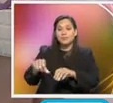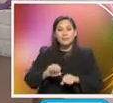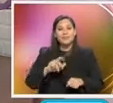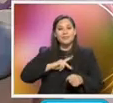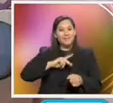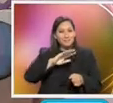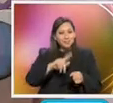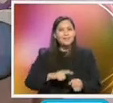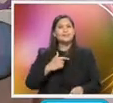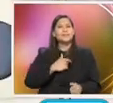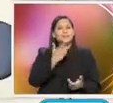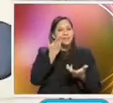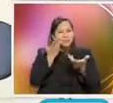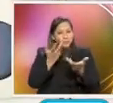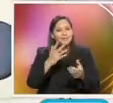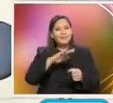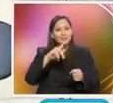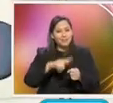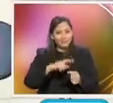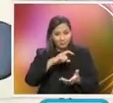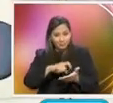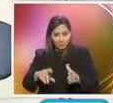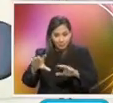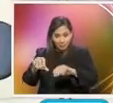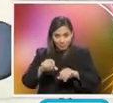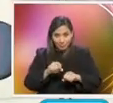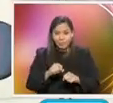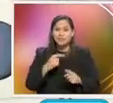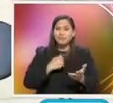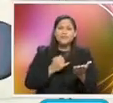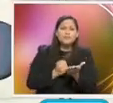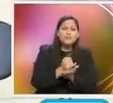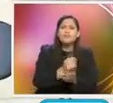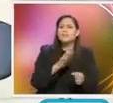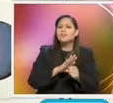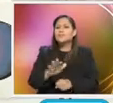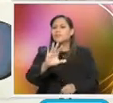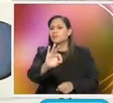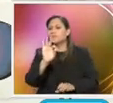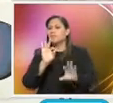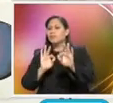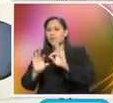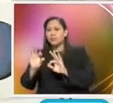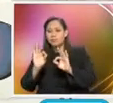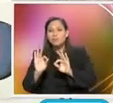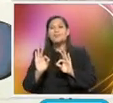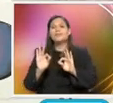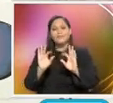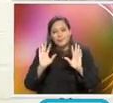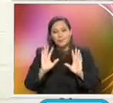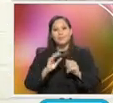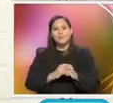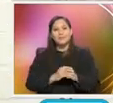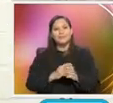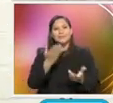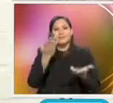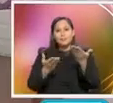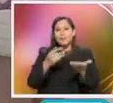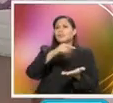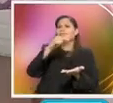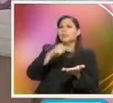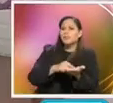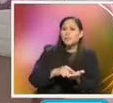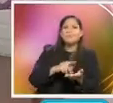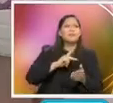cuando queremos tener una mascota, parte del proceso de decidir qué tipo de mascota podemos tener tiene mucho que ver con el tipo de lugar en